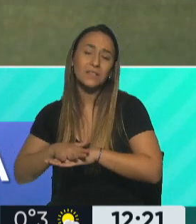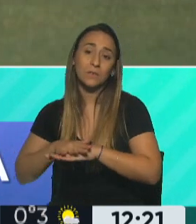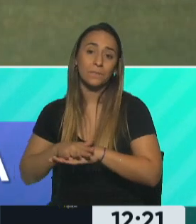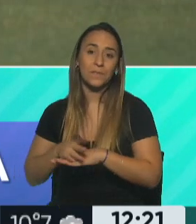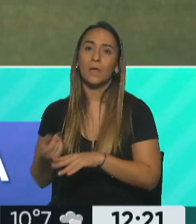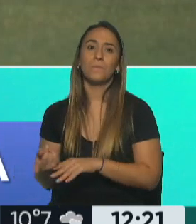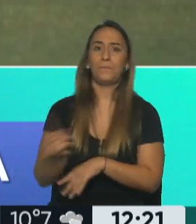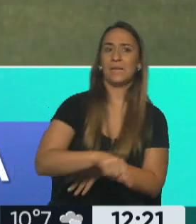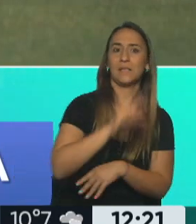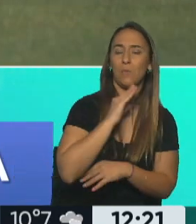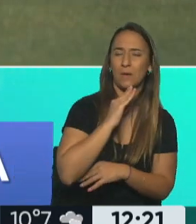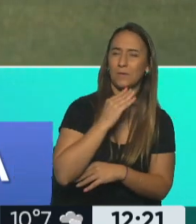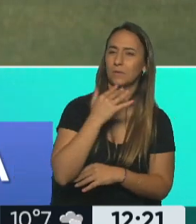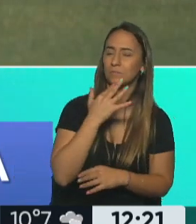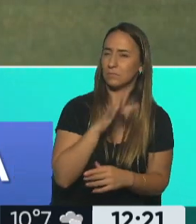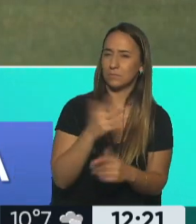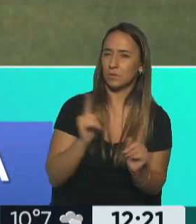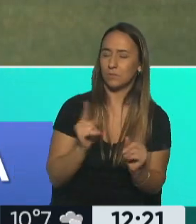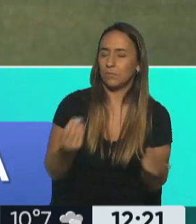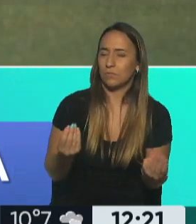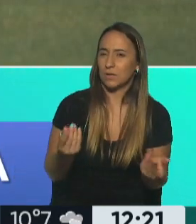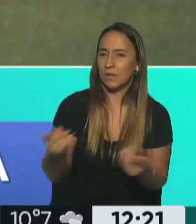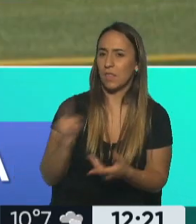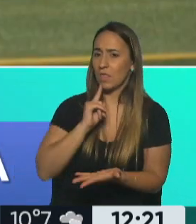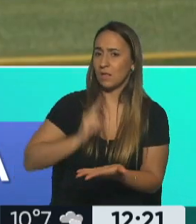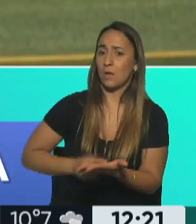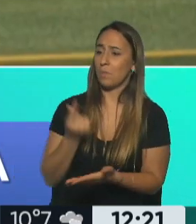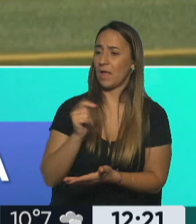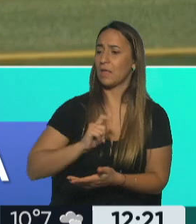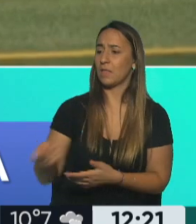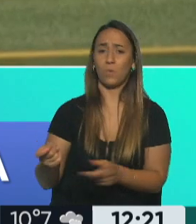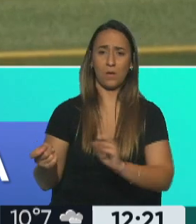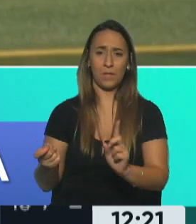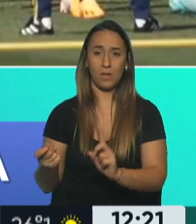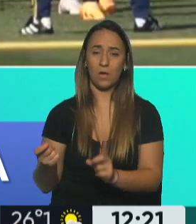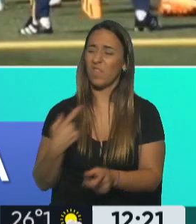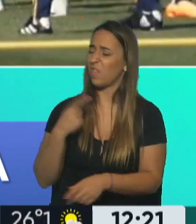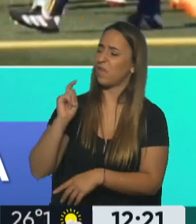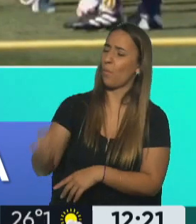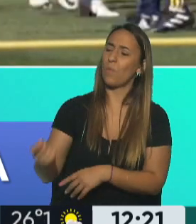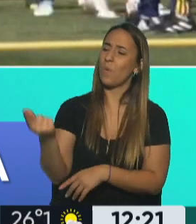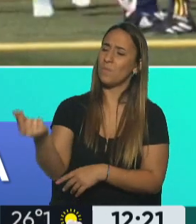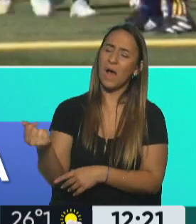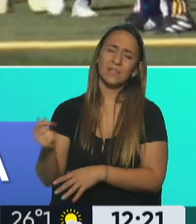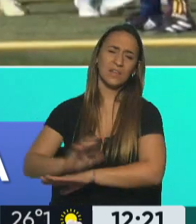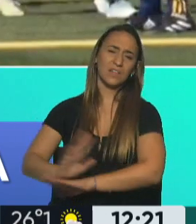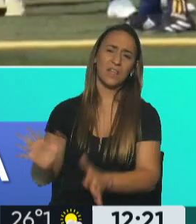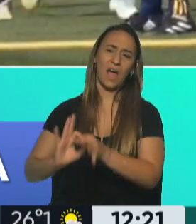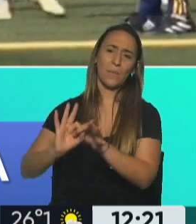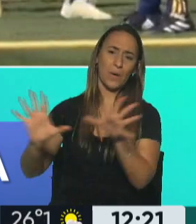se entiende mucho es por qué decidió no devolver ese dinero para destravar pero ya está yo no lo entiendo la verdad que cuando un